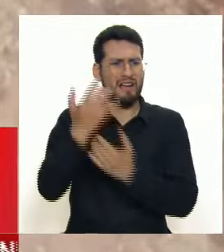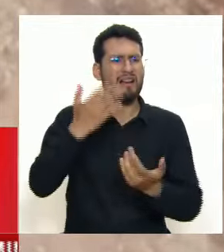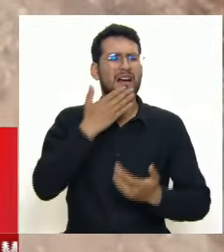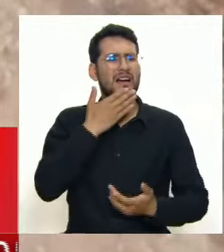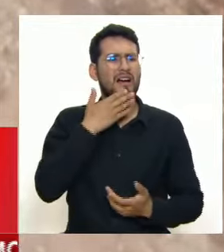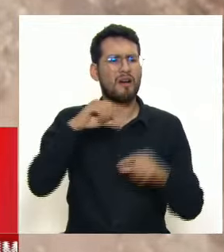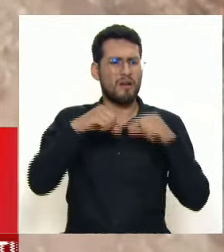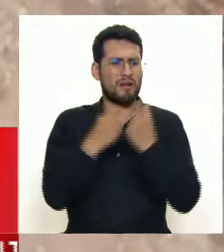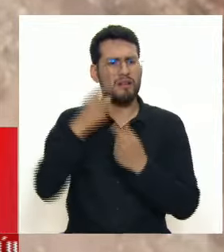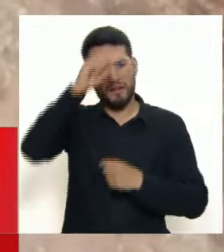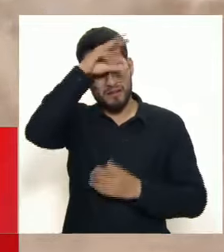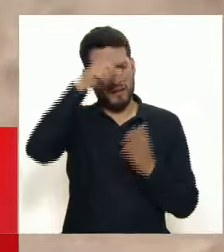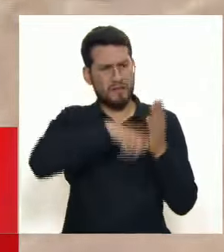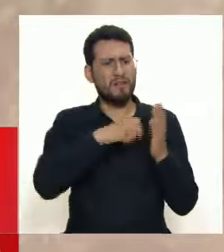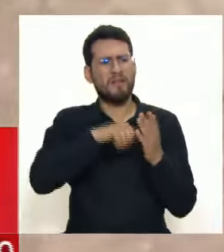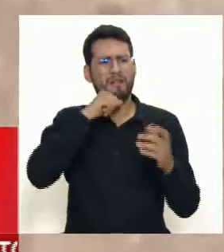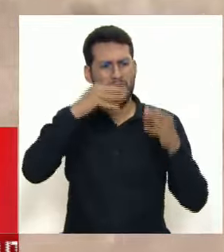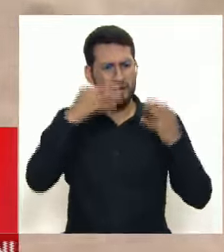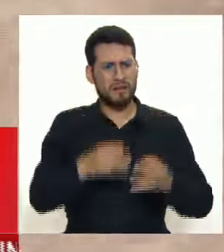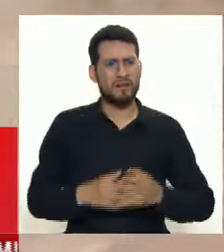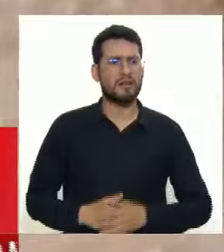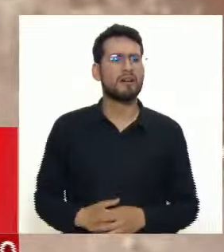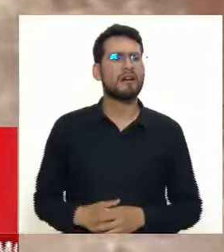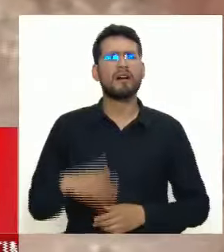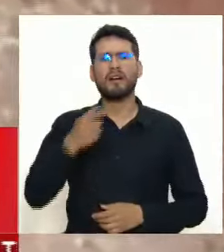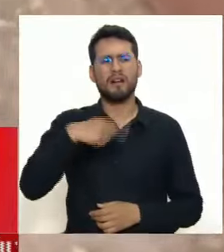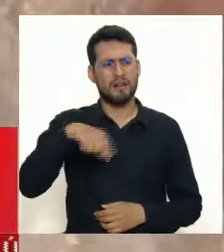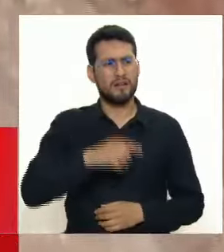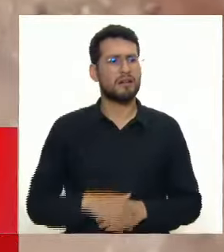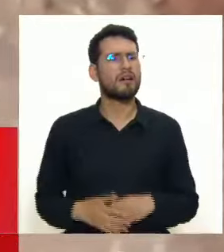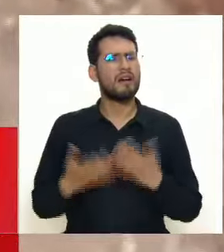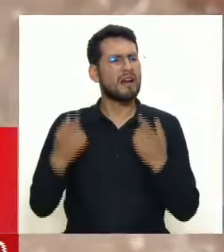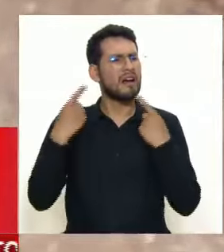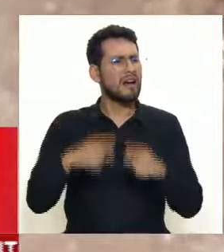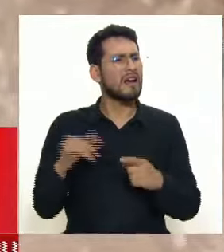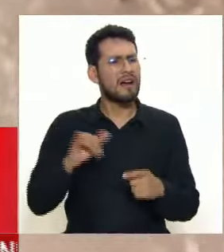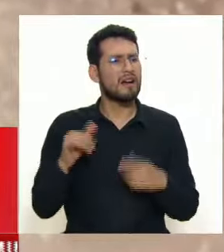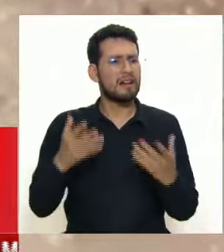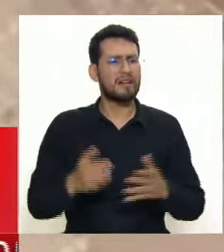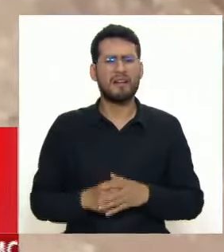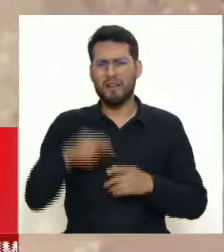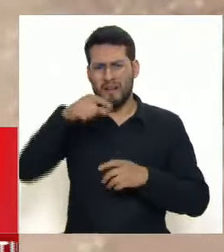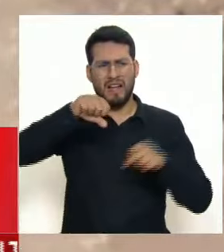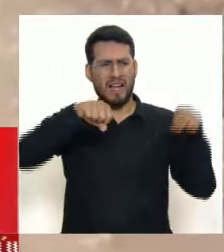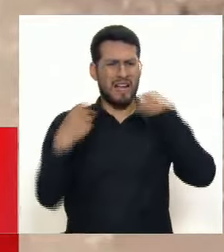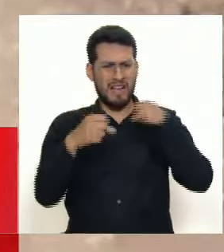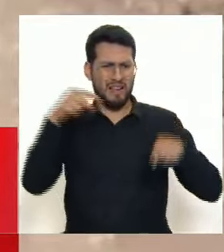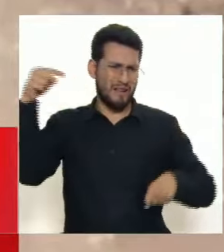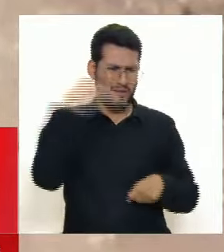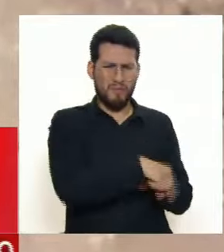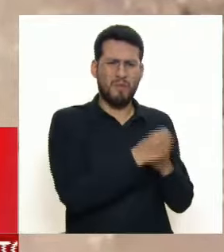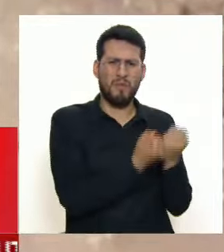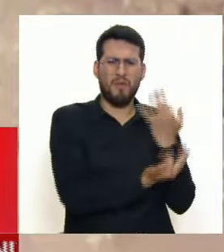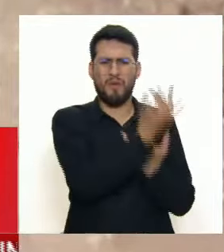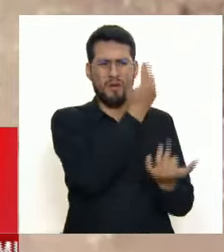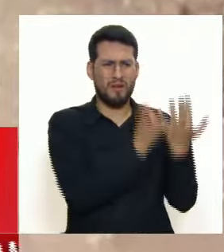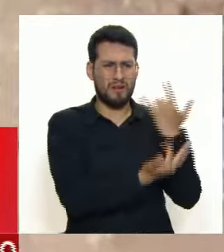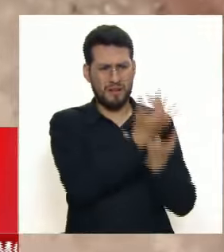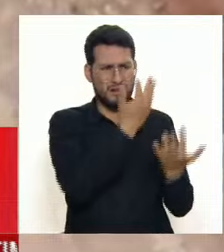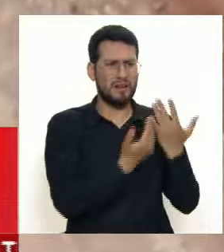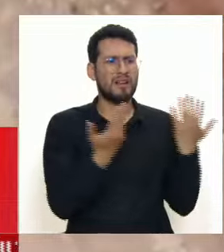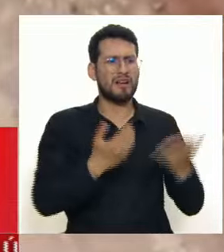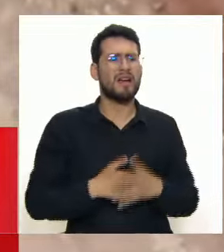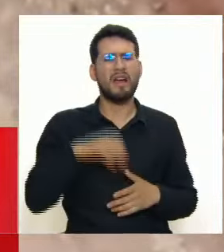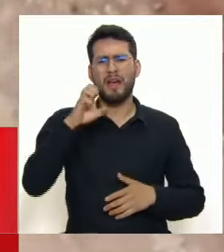grupo de mineros informales, ilegales, delincuentes propiamente, ¿no? Que han llegado incluso a incendiar el vehículo de la unidad policial, identificada con